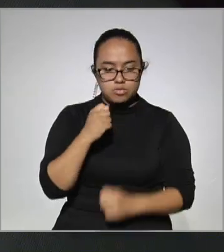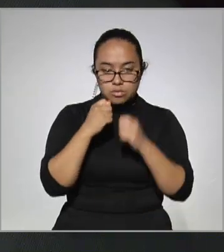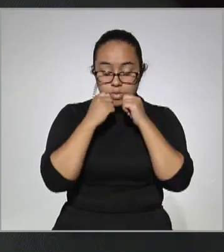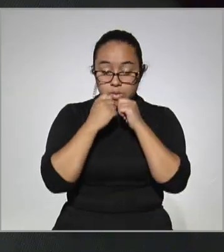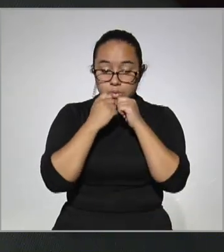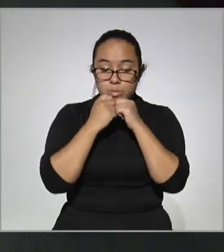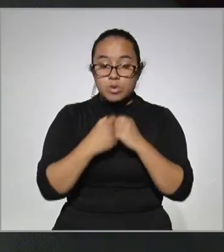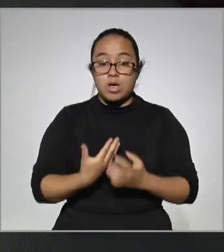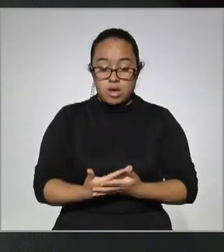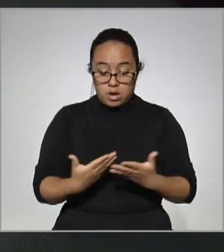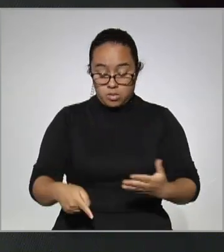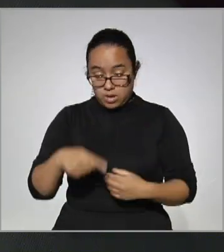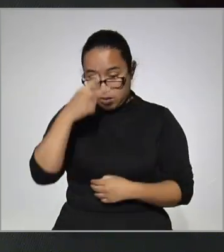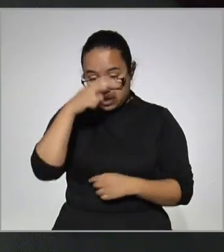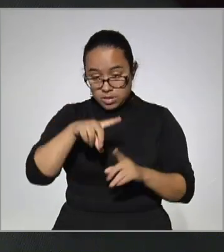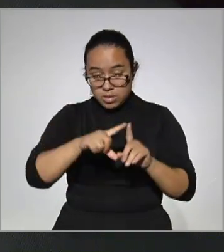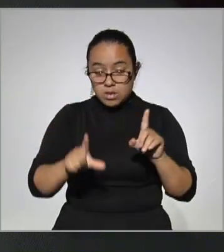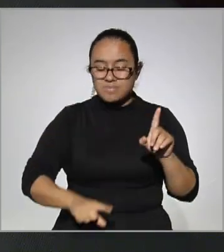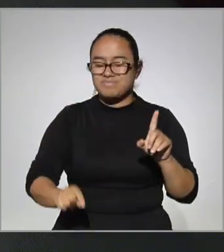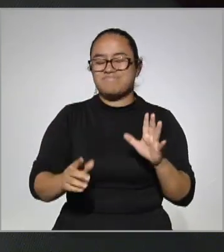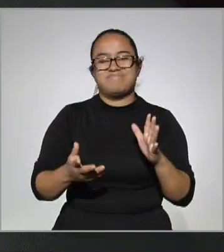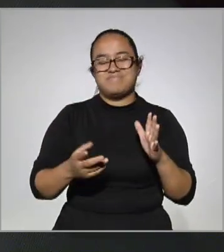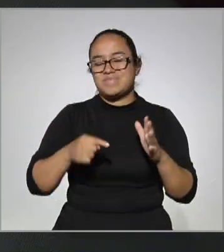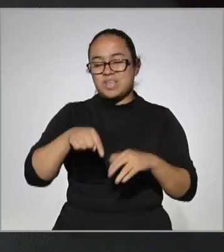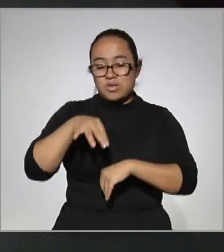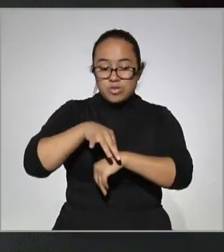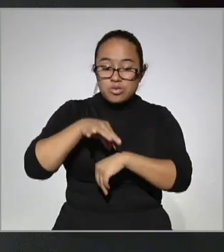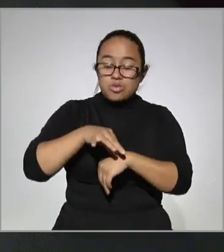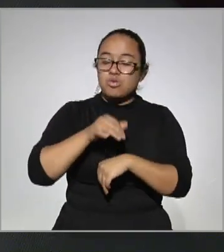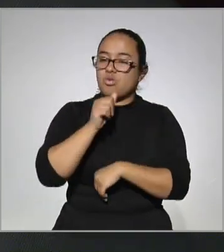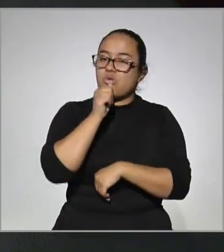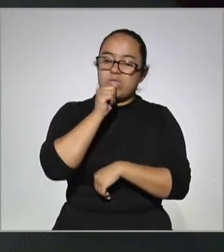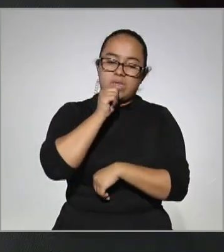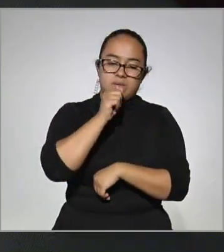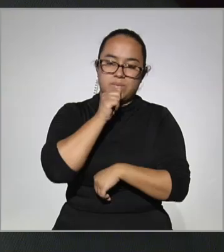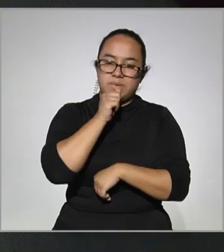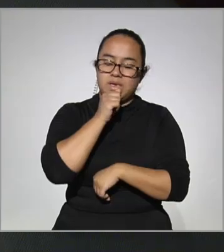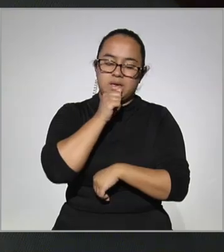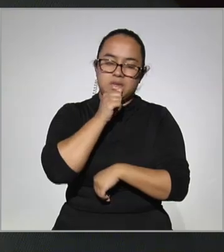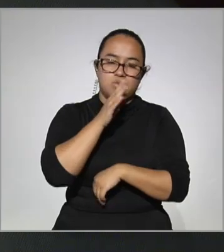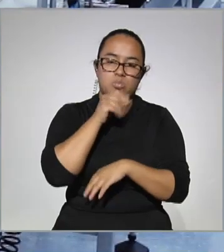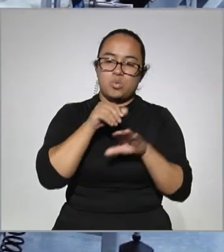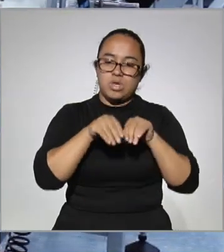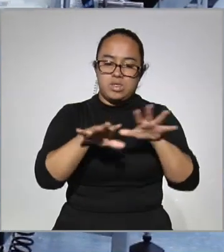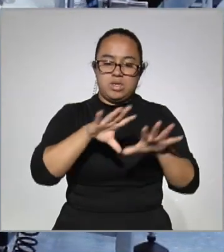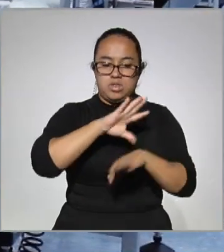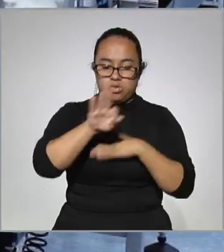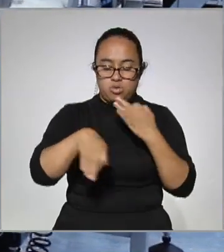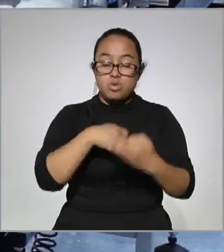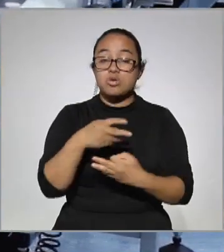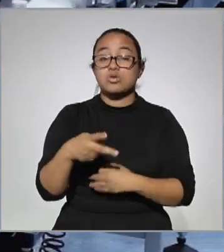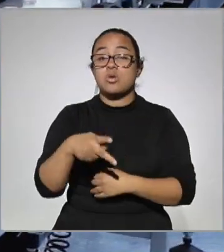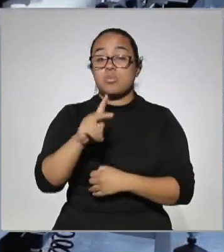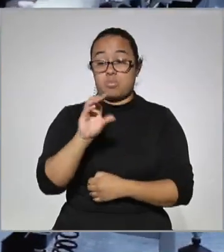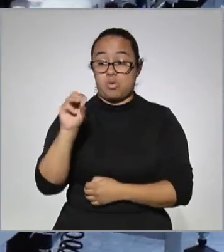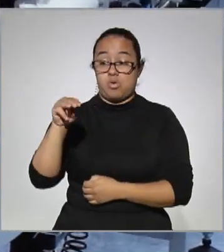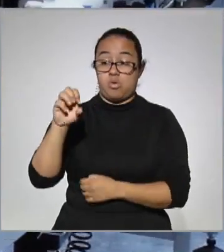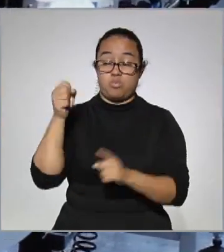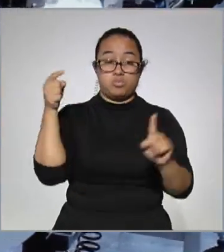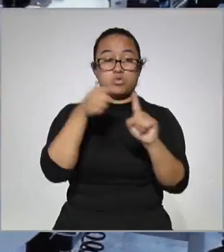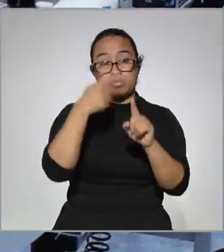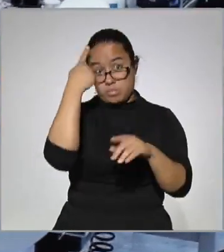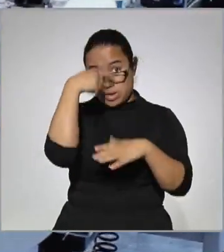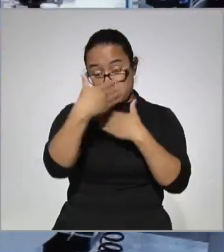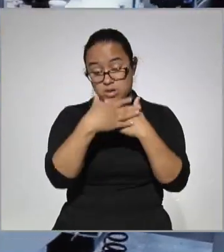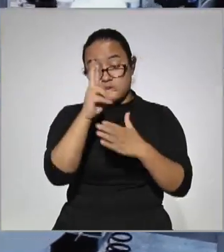en nuestro país, pues el sistema de salud todavía no tenemos la capacidad, pero la intención es esa. Una de las metas de la OMS para